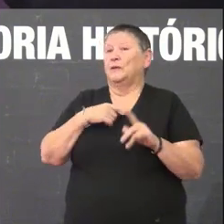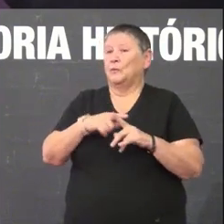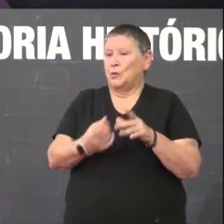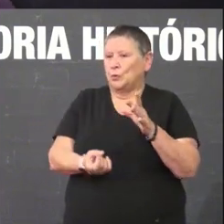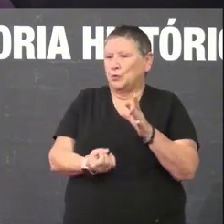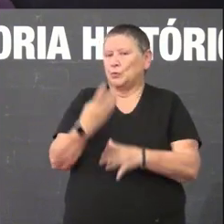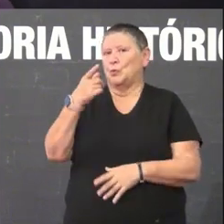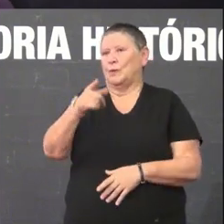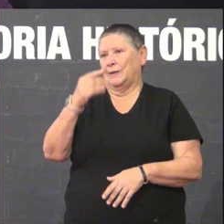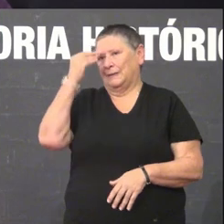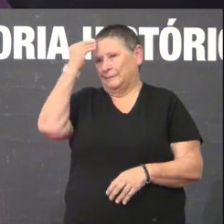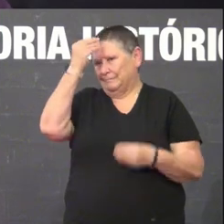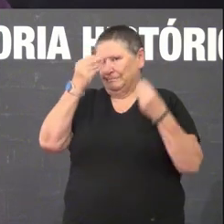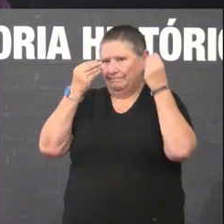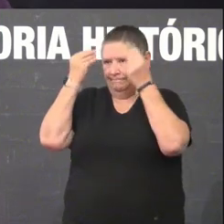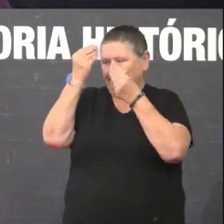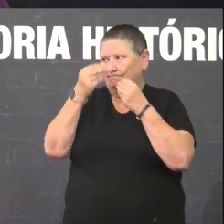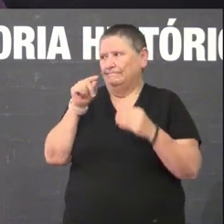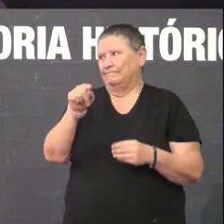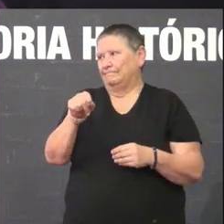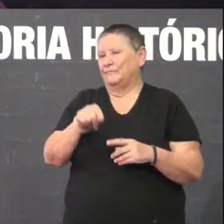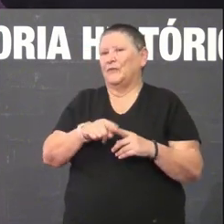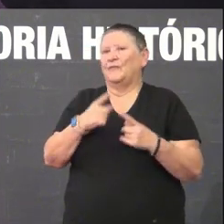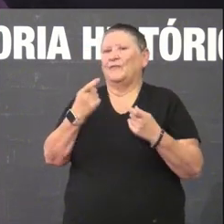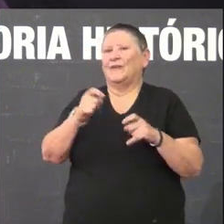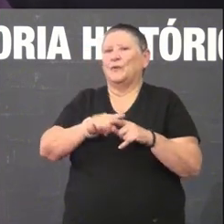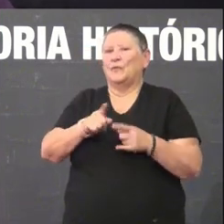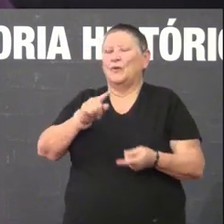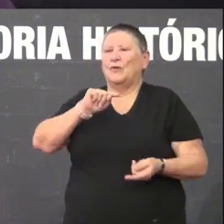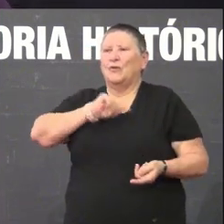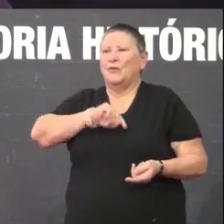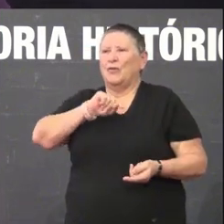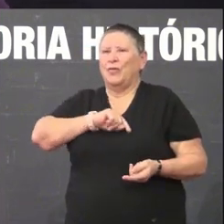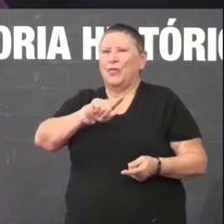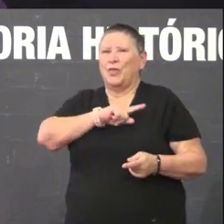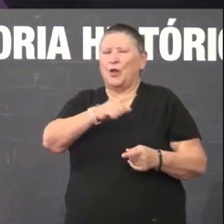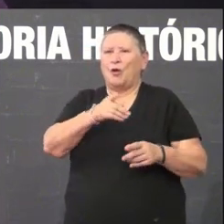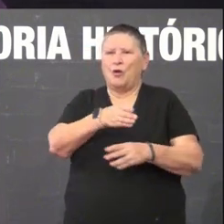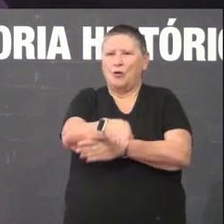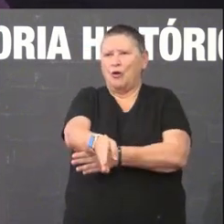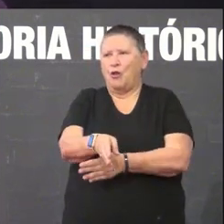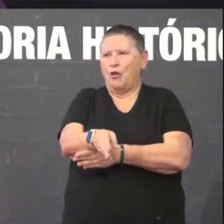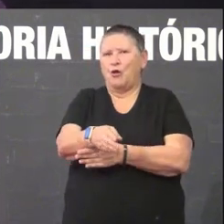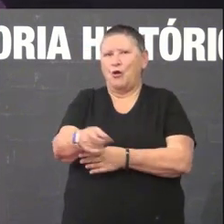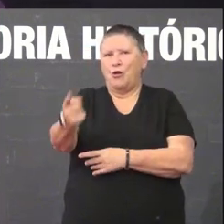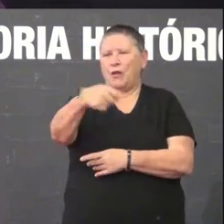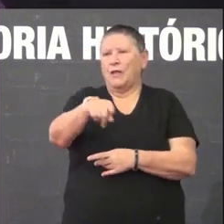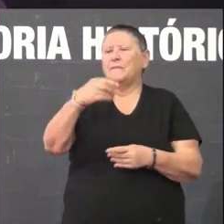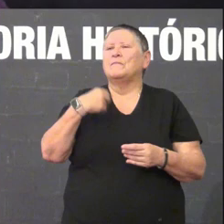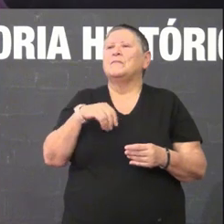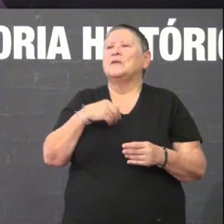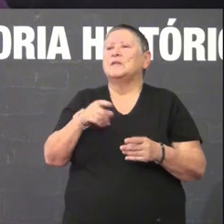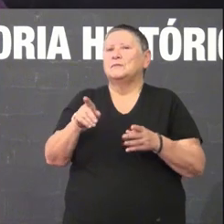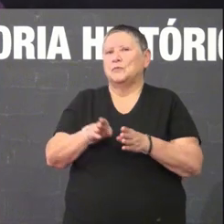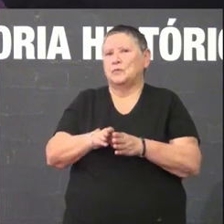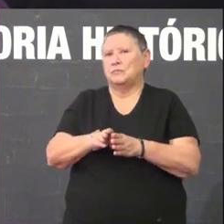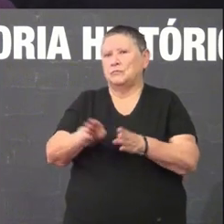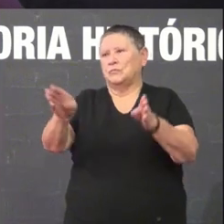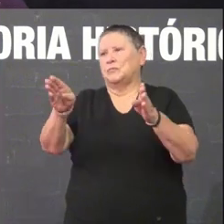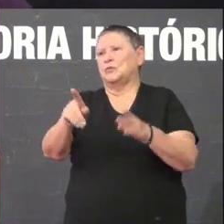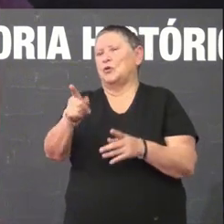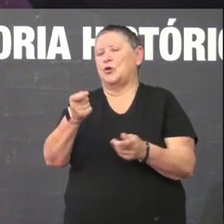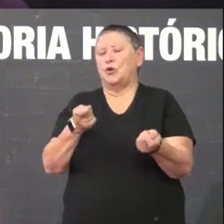de la de la conciencia de que por donde nos están metiendo todos los goles es por ahí es por eso